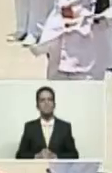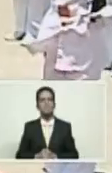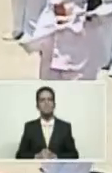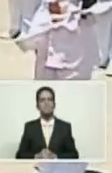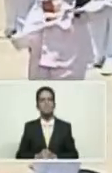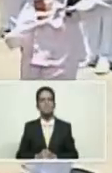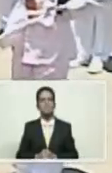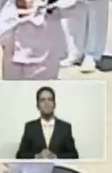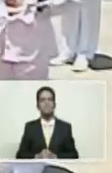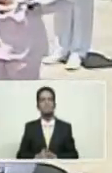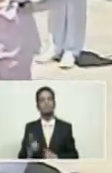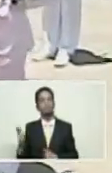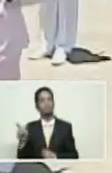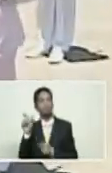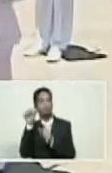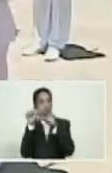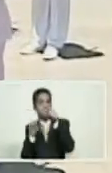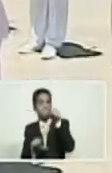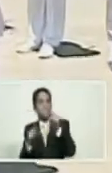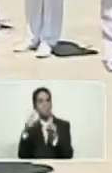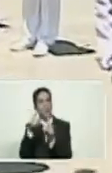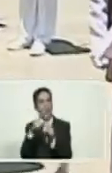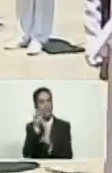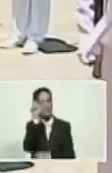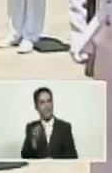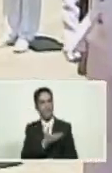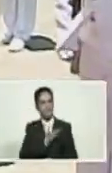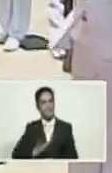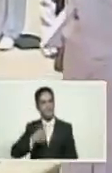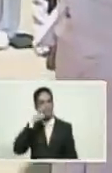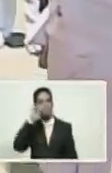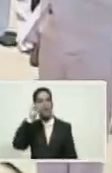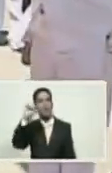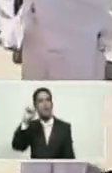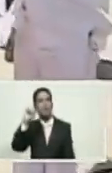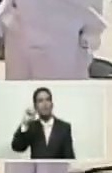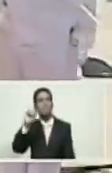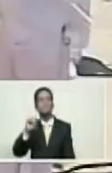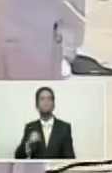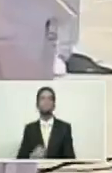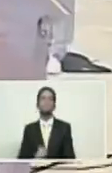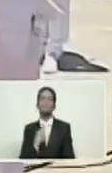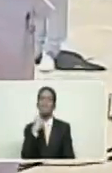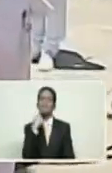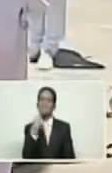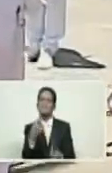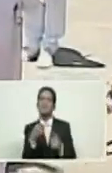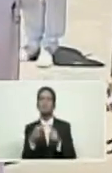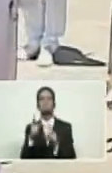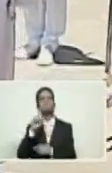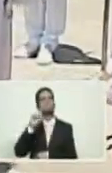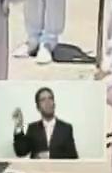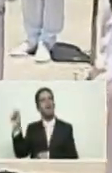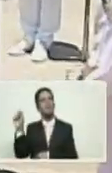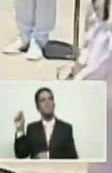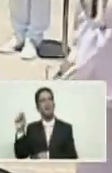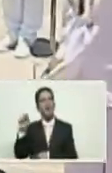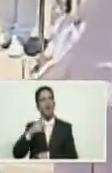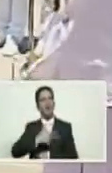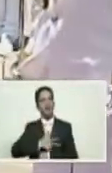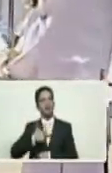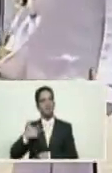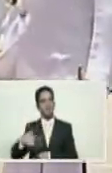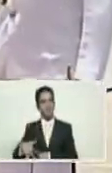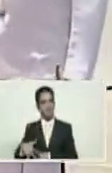Declaraciones del presidente de la República Bolivariana de Venezuela, Nicolás Maduro Moros, ha dicho que sale parte hacia la República